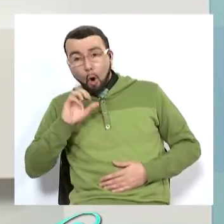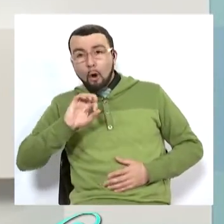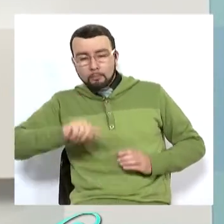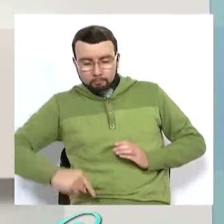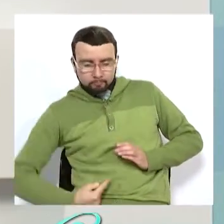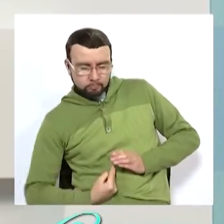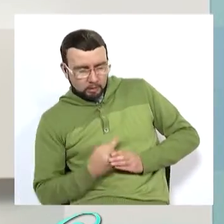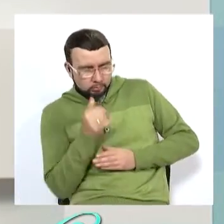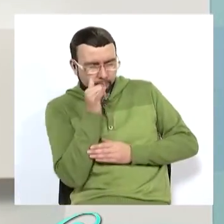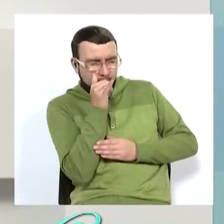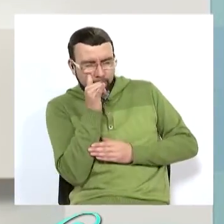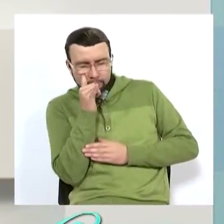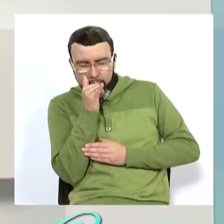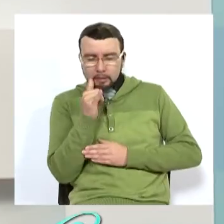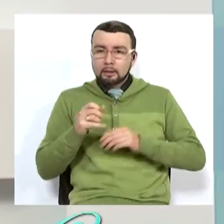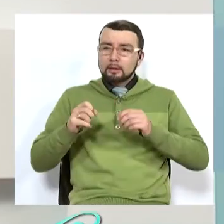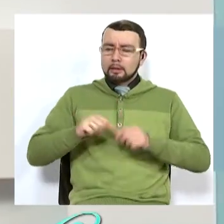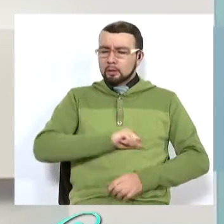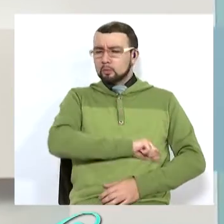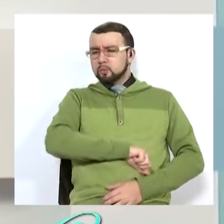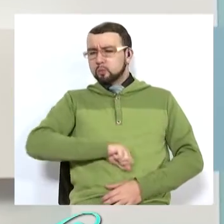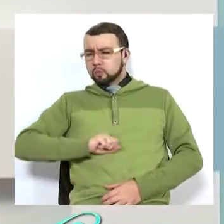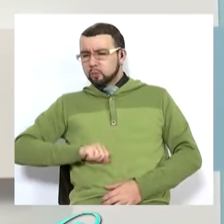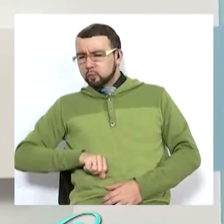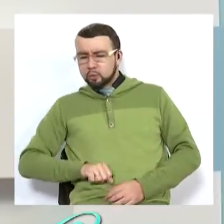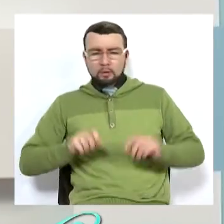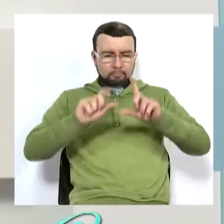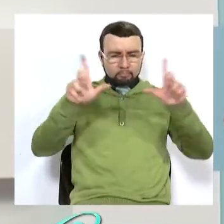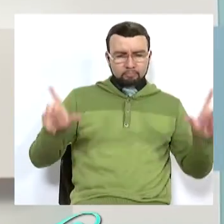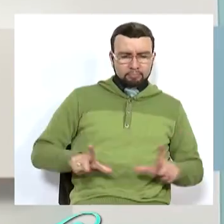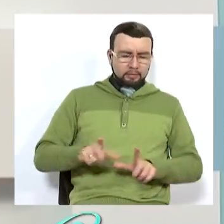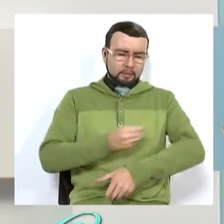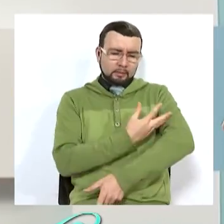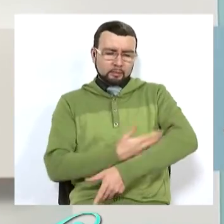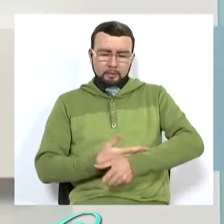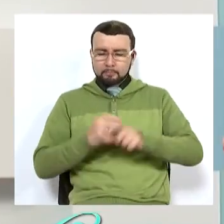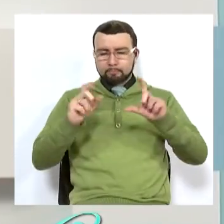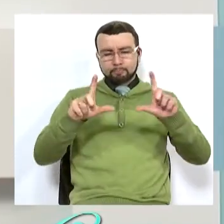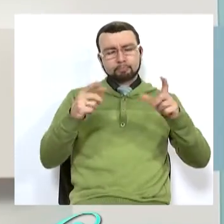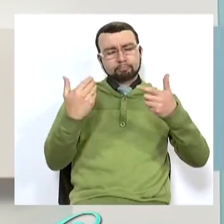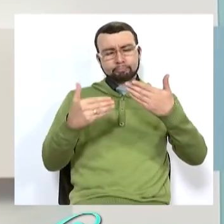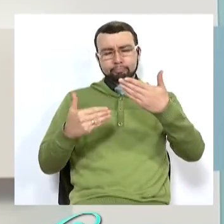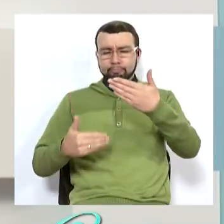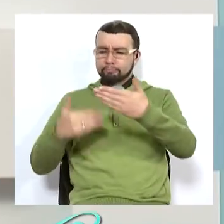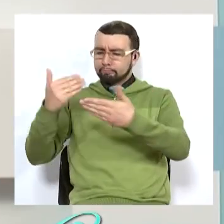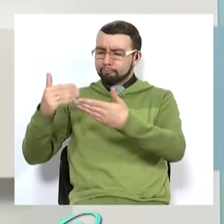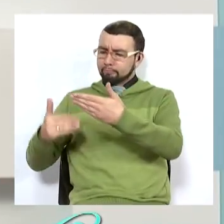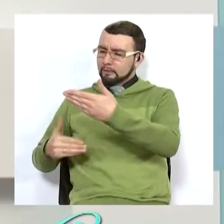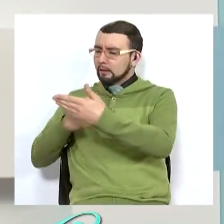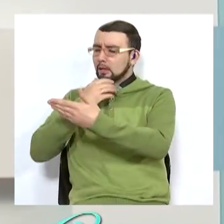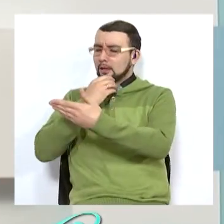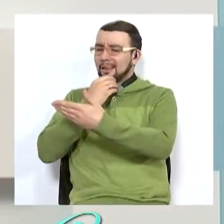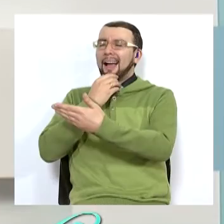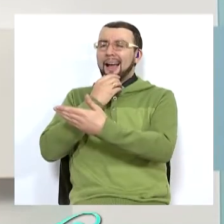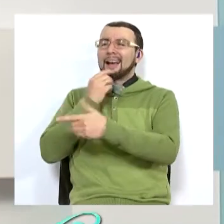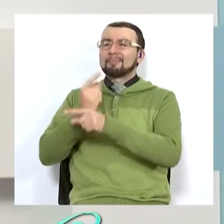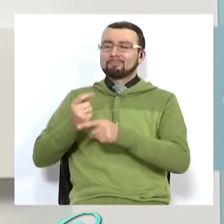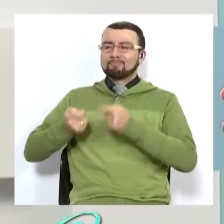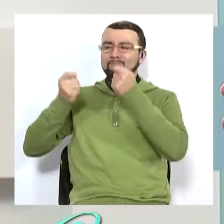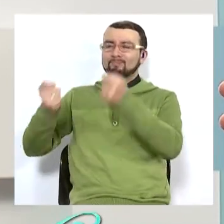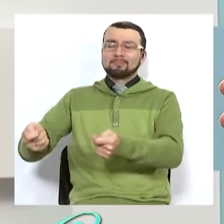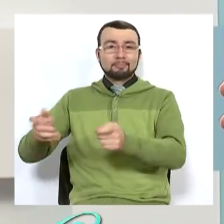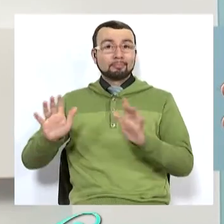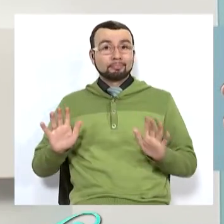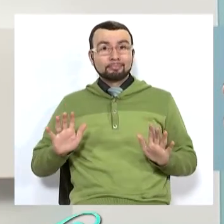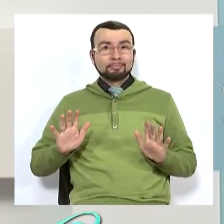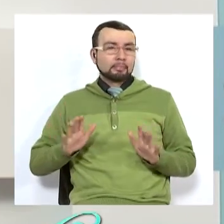una ecografía y unos exámenes de sangre y uno tiene base diagnóstica para tratar al paciente. Porque yo les digo